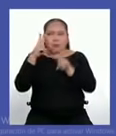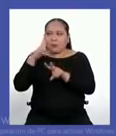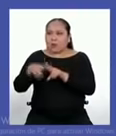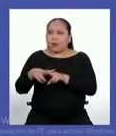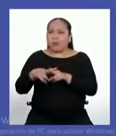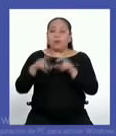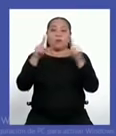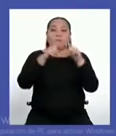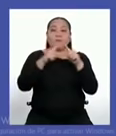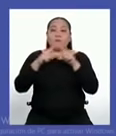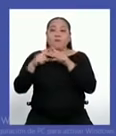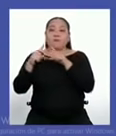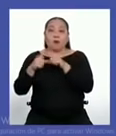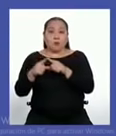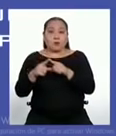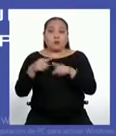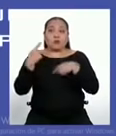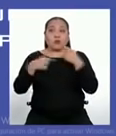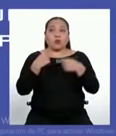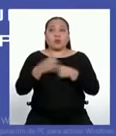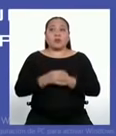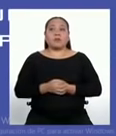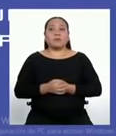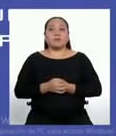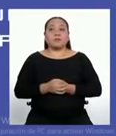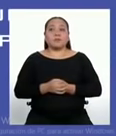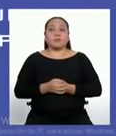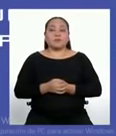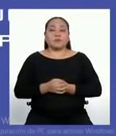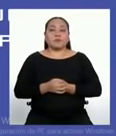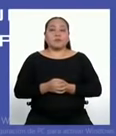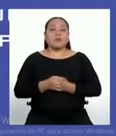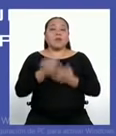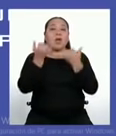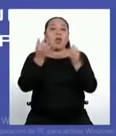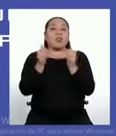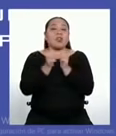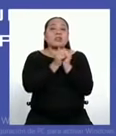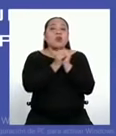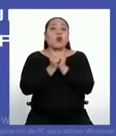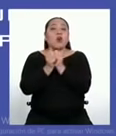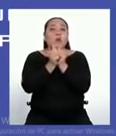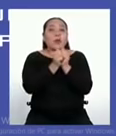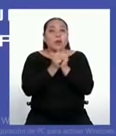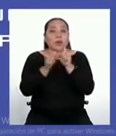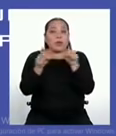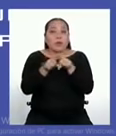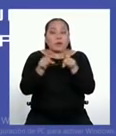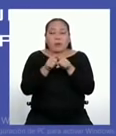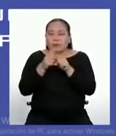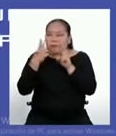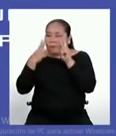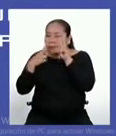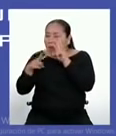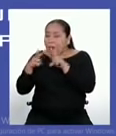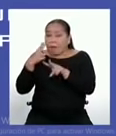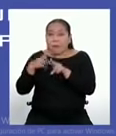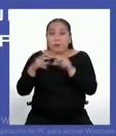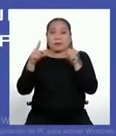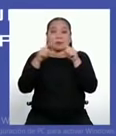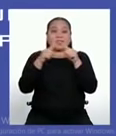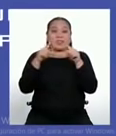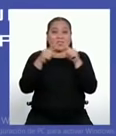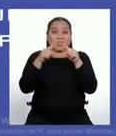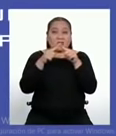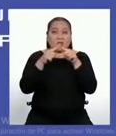adoptan funciones para nuestro día a día. Nos ha acompañado también esta figura geométrica a través de la